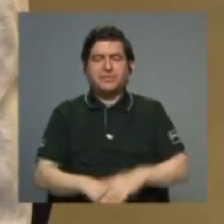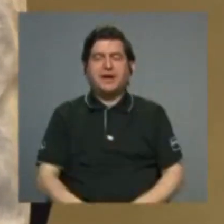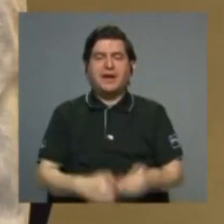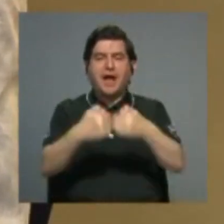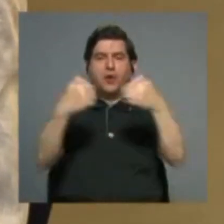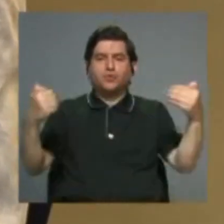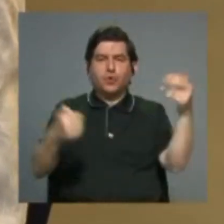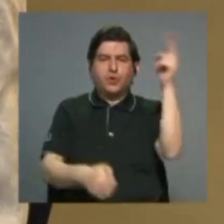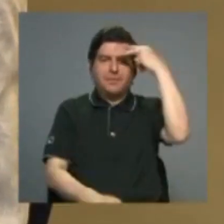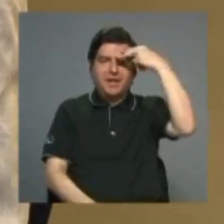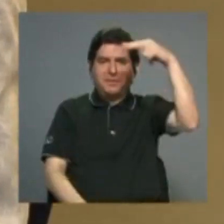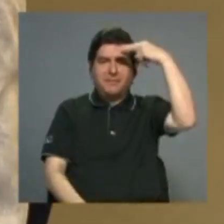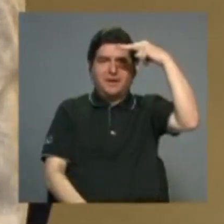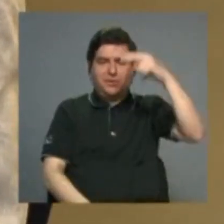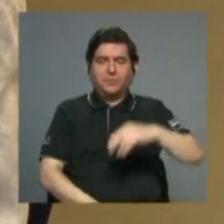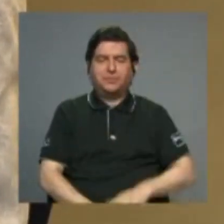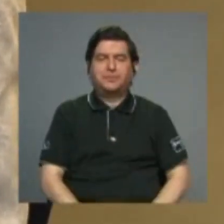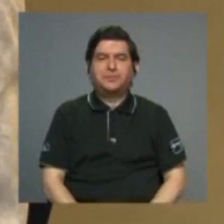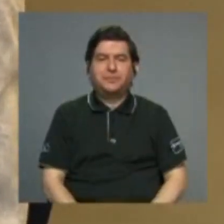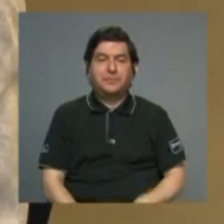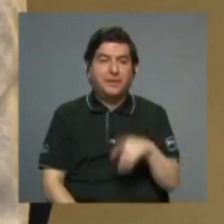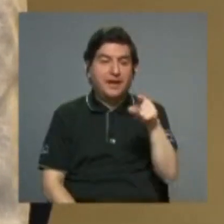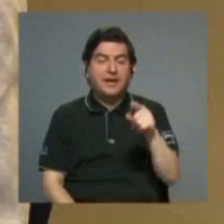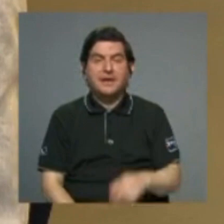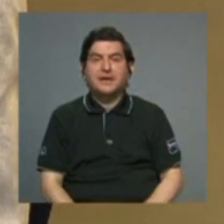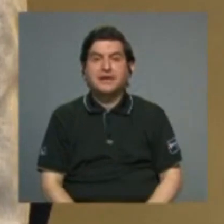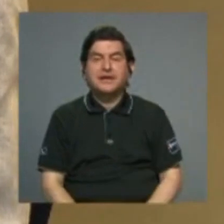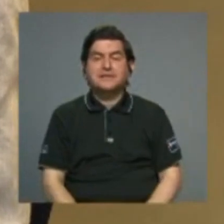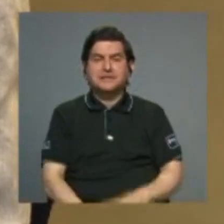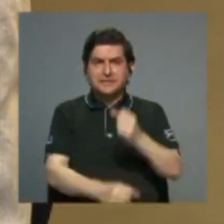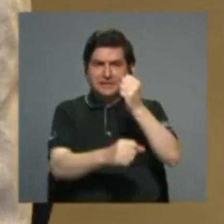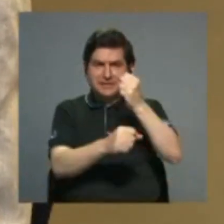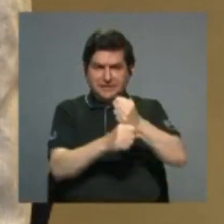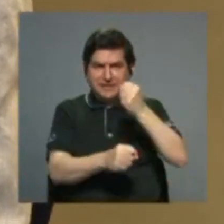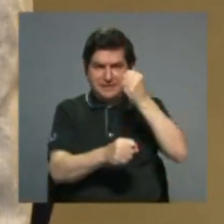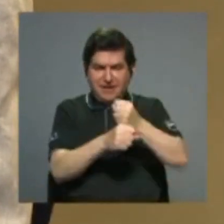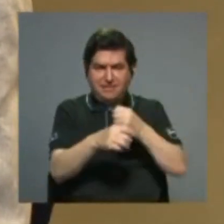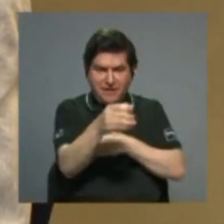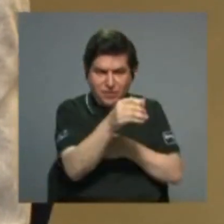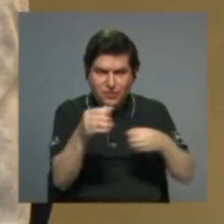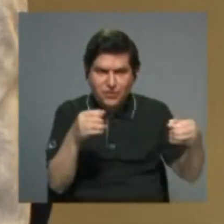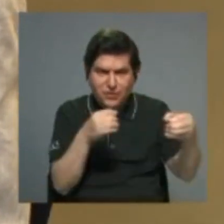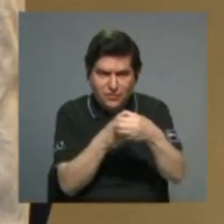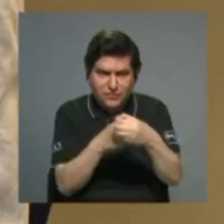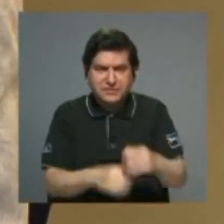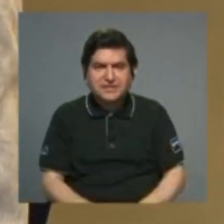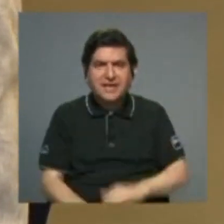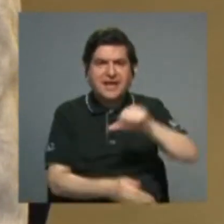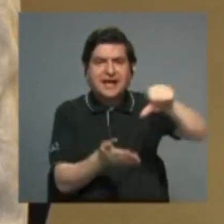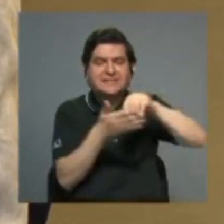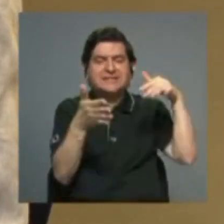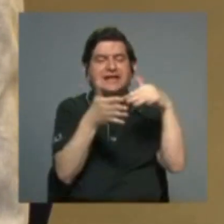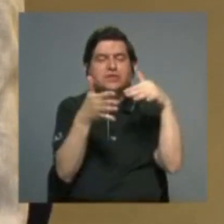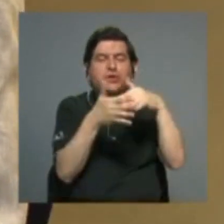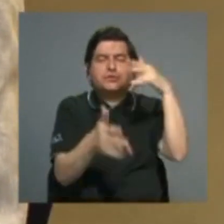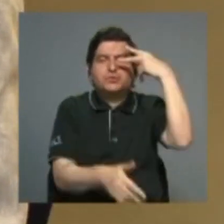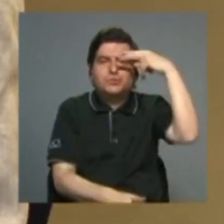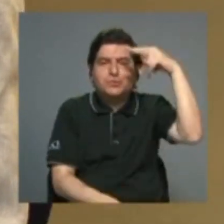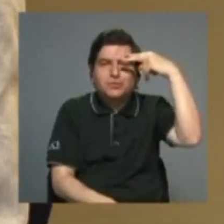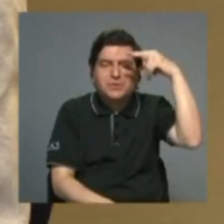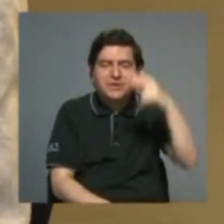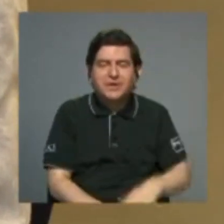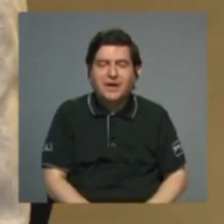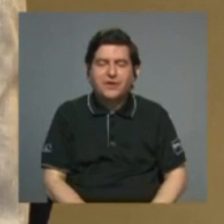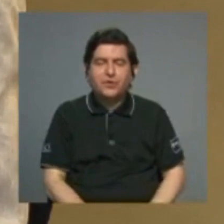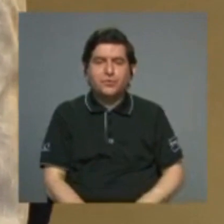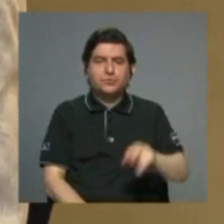de México, y en esta encomienda a cargo de esta oficina que se llama el Centro de Estudios Mexicanos de la